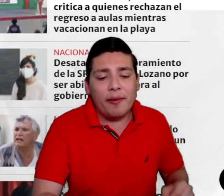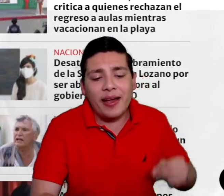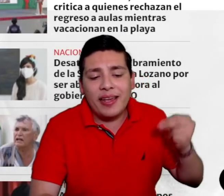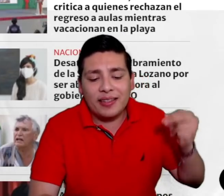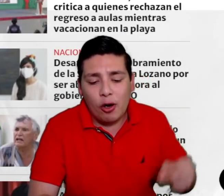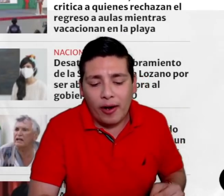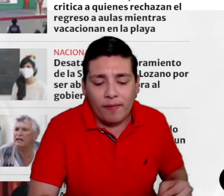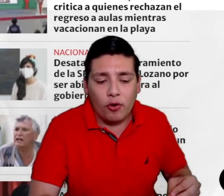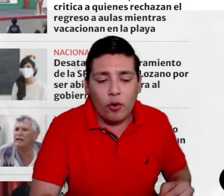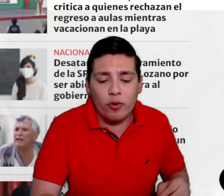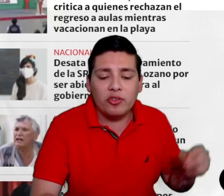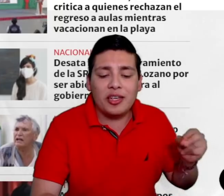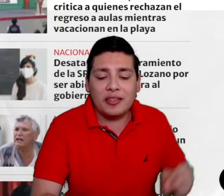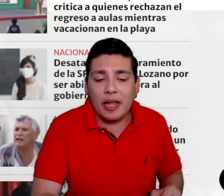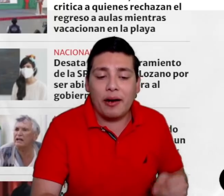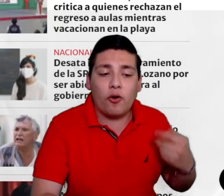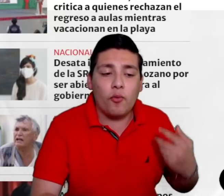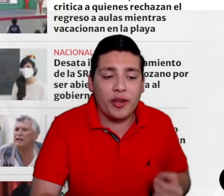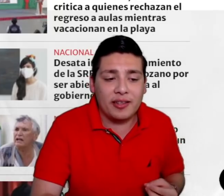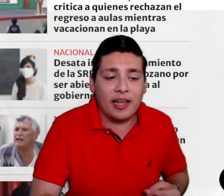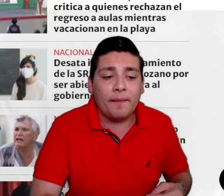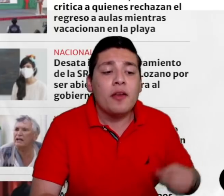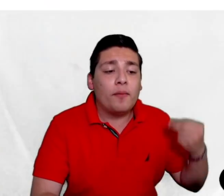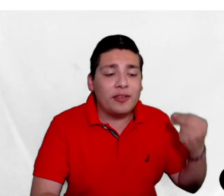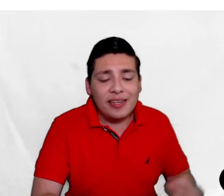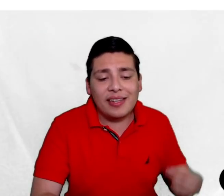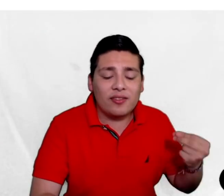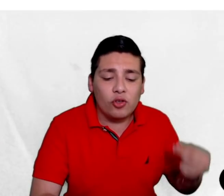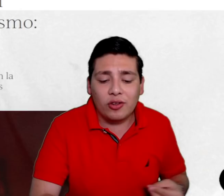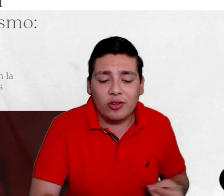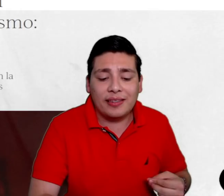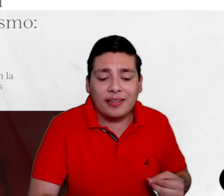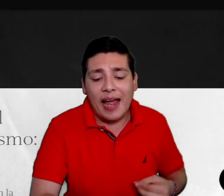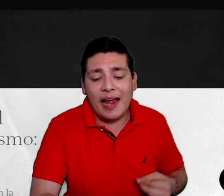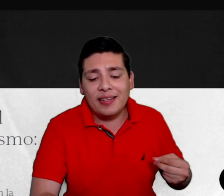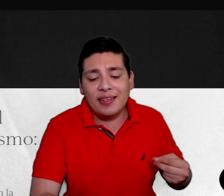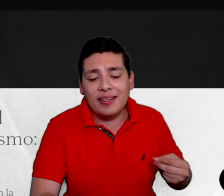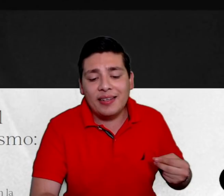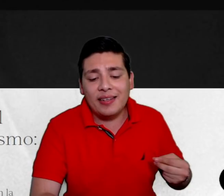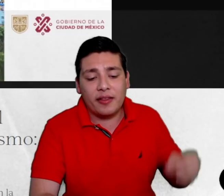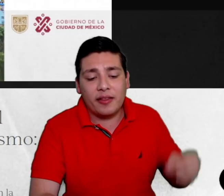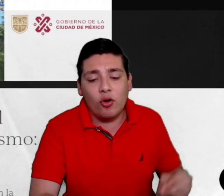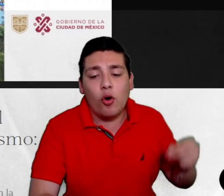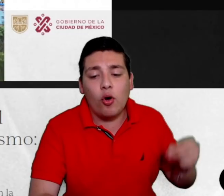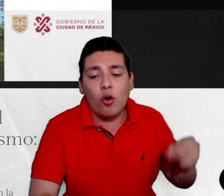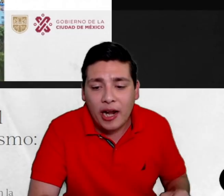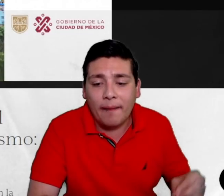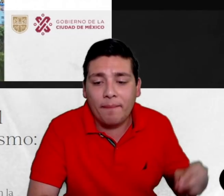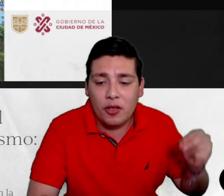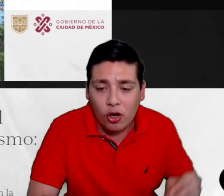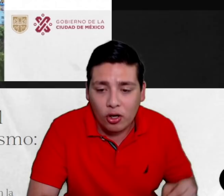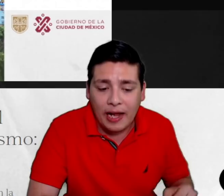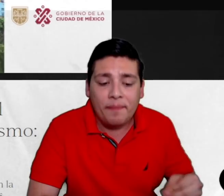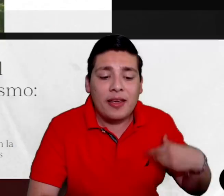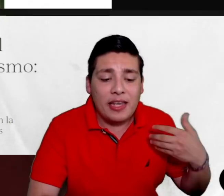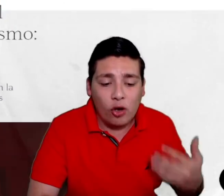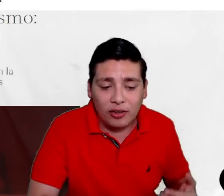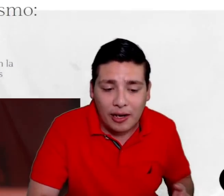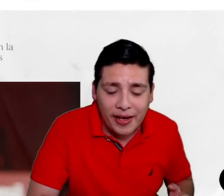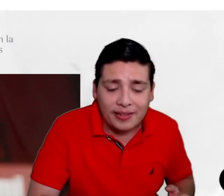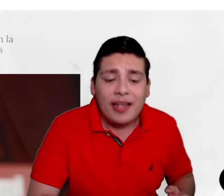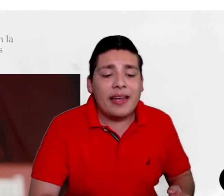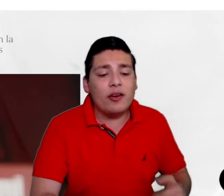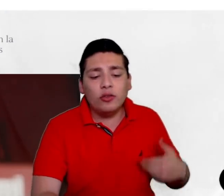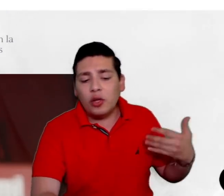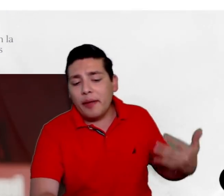se estaba instaurando un sistema comunista. Pues estas notas se han estado repitiendo una y otra y